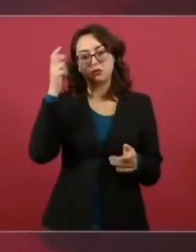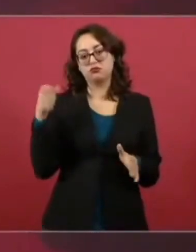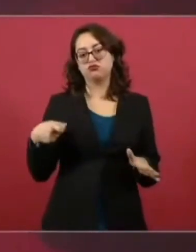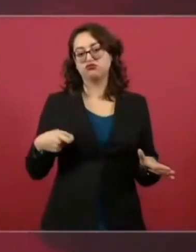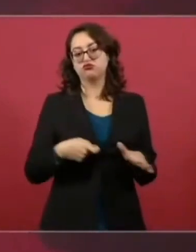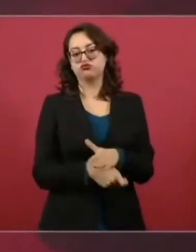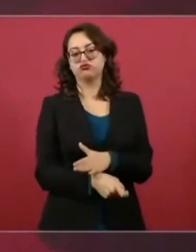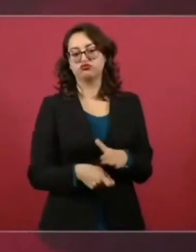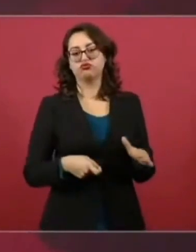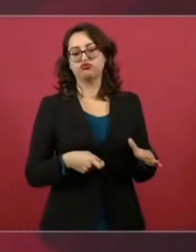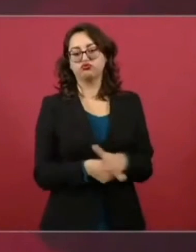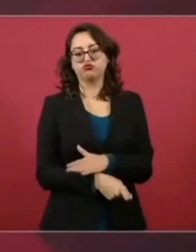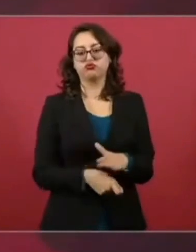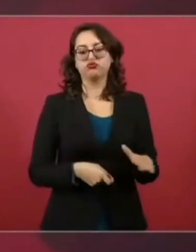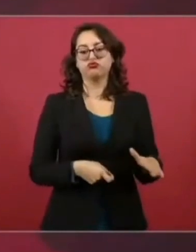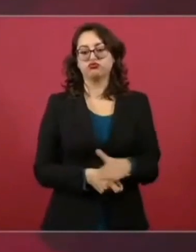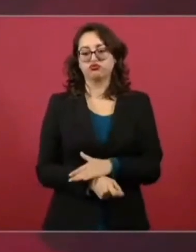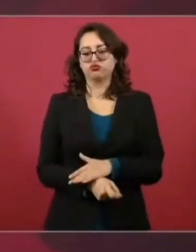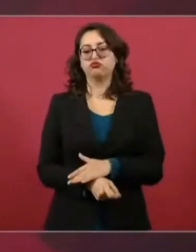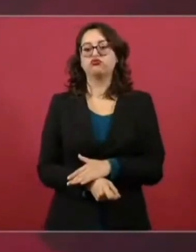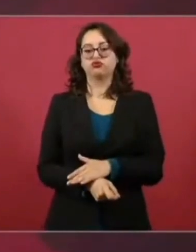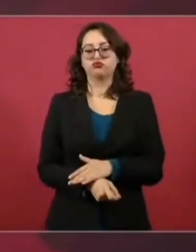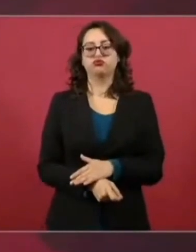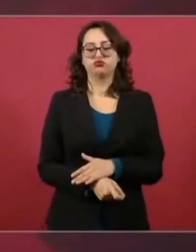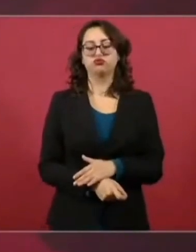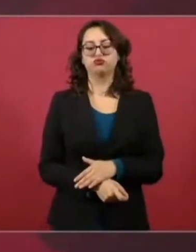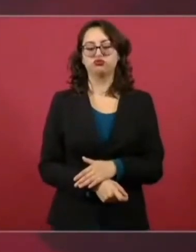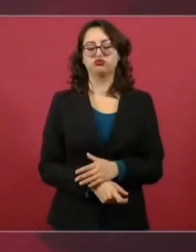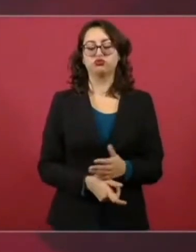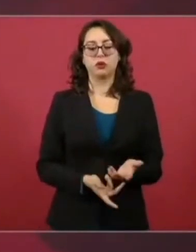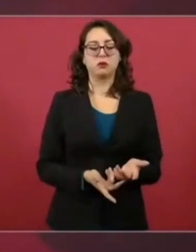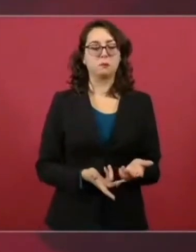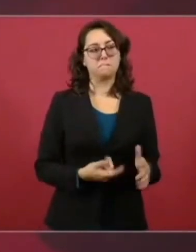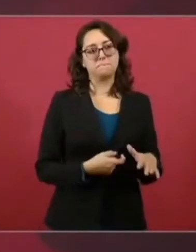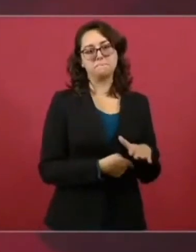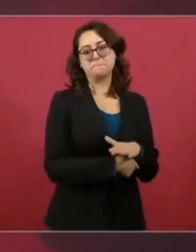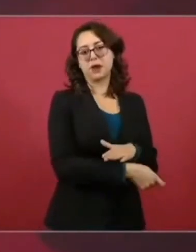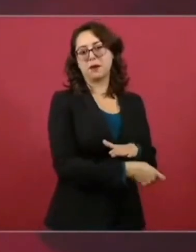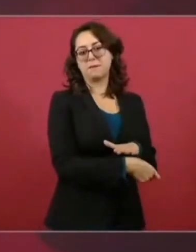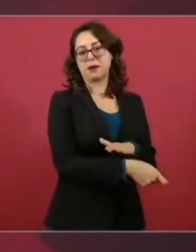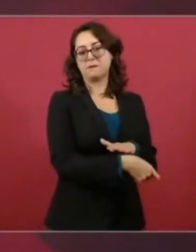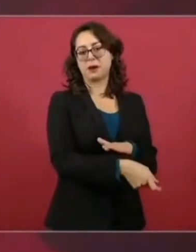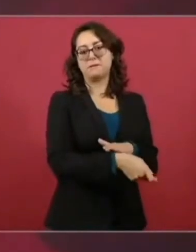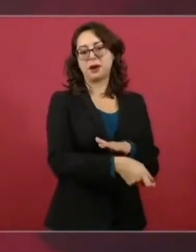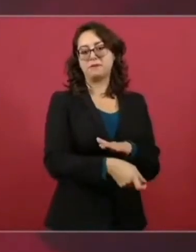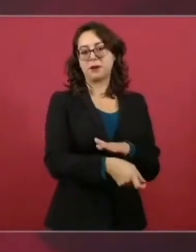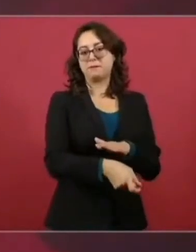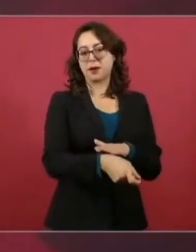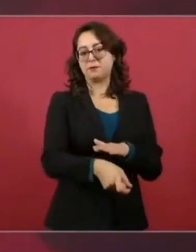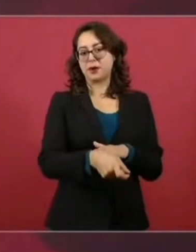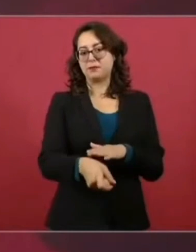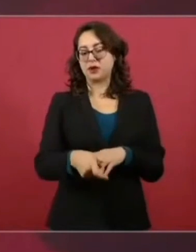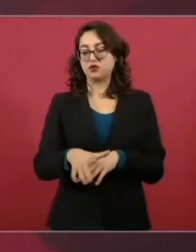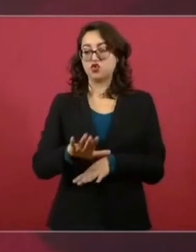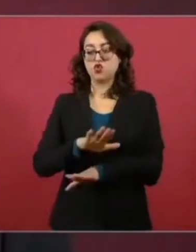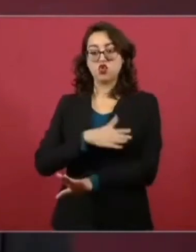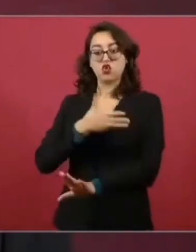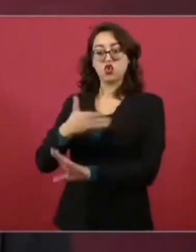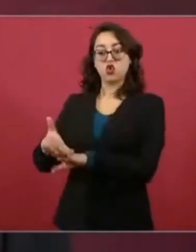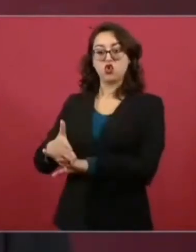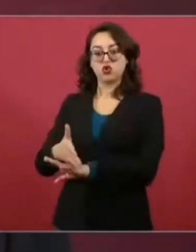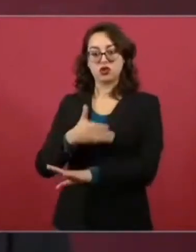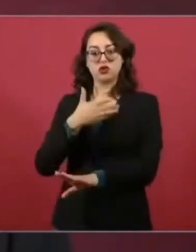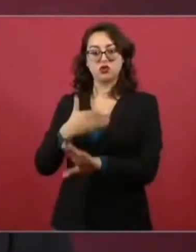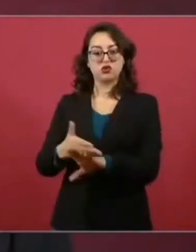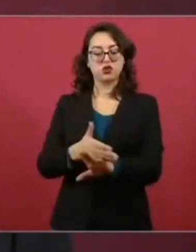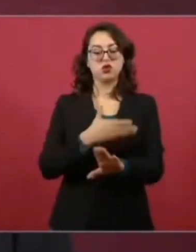sobornar a los medios y a los periodistas. De ahí viene el